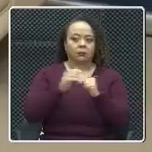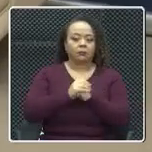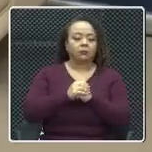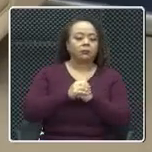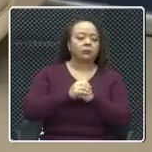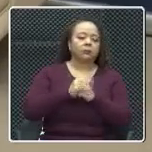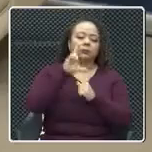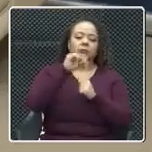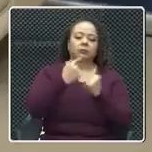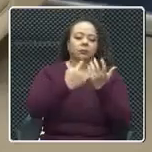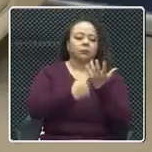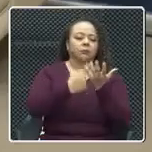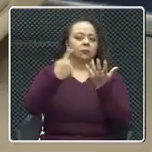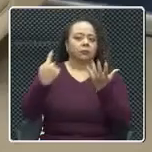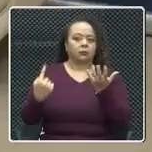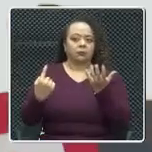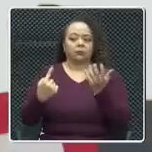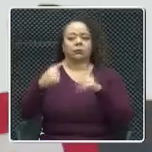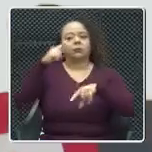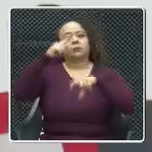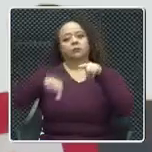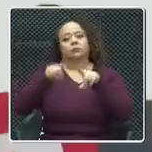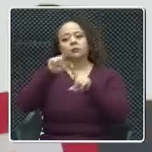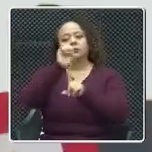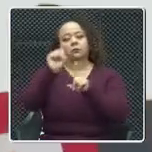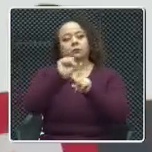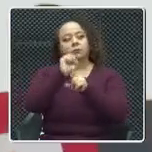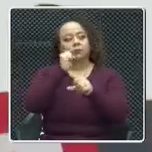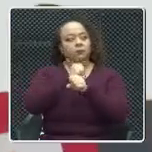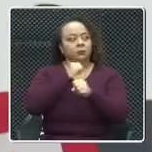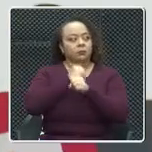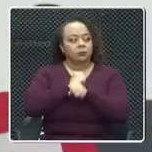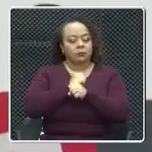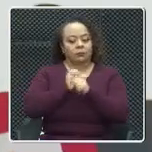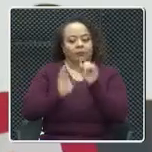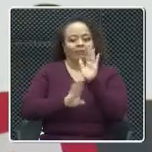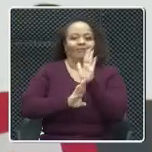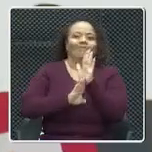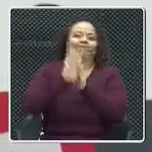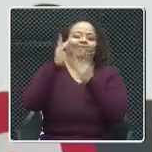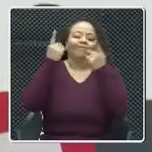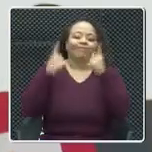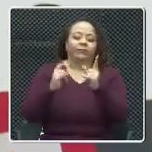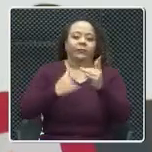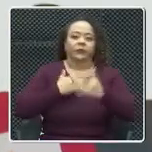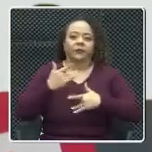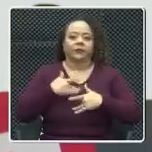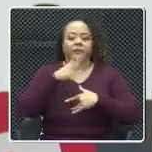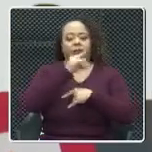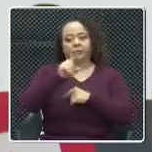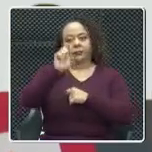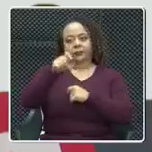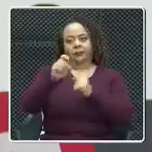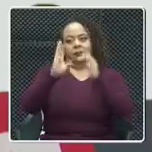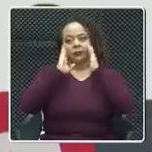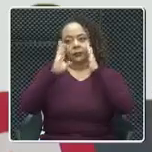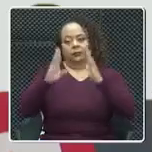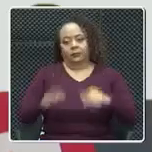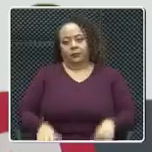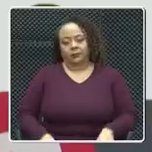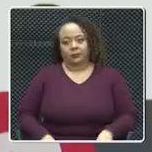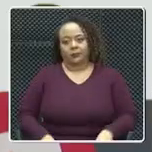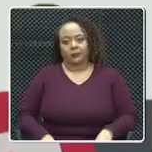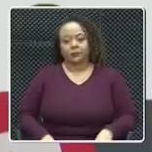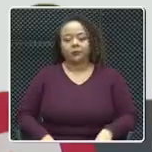es excluyente de que no pueda una situación laboral exacerbar esa sintomatología y que requiera de atención.